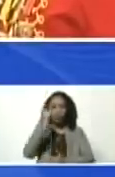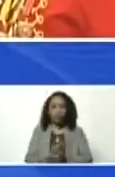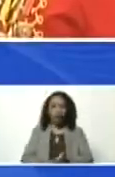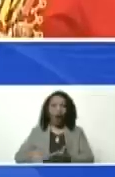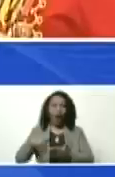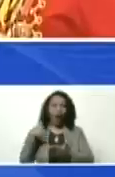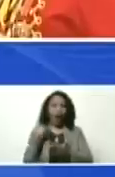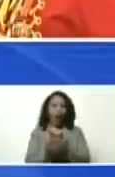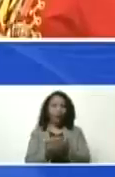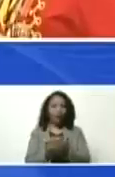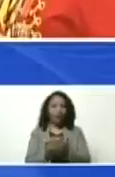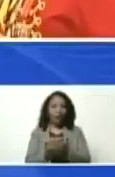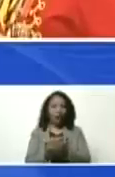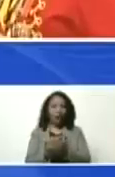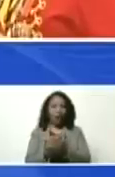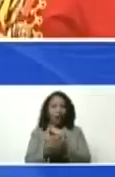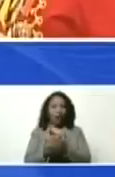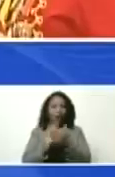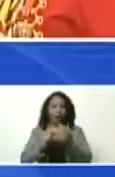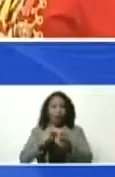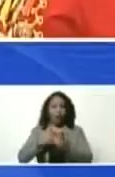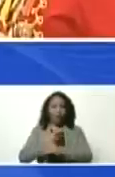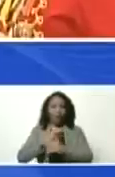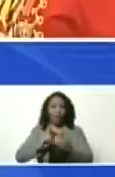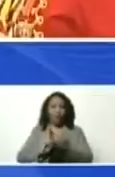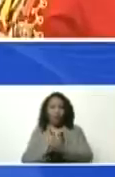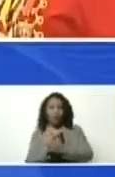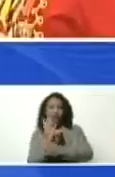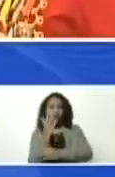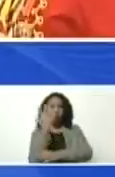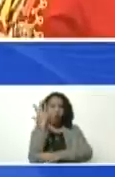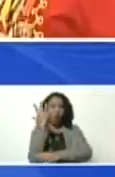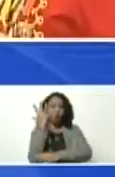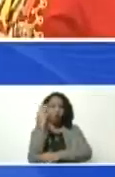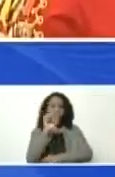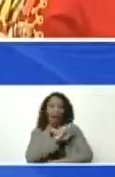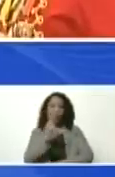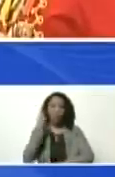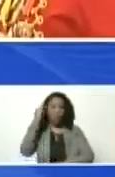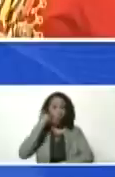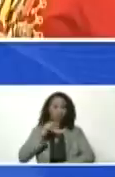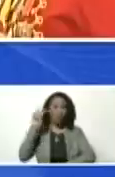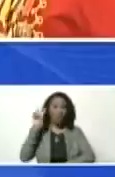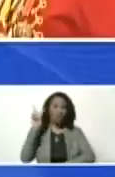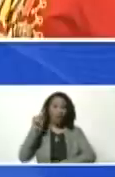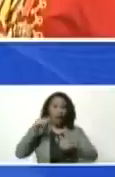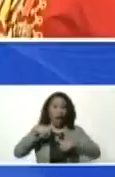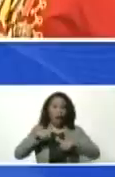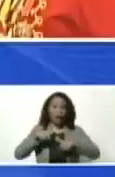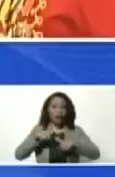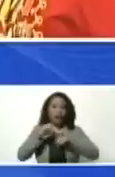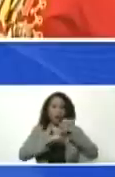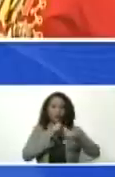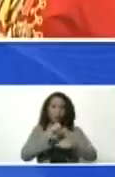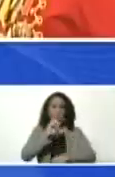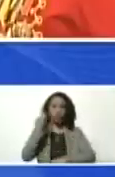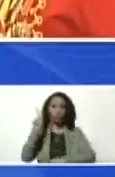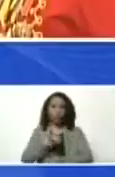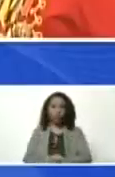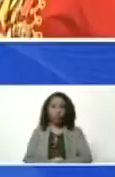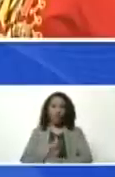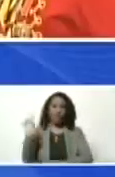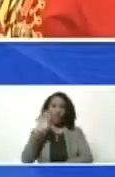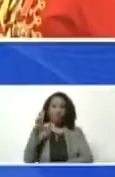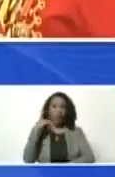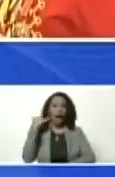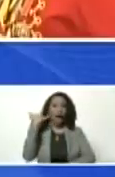hasta las ramas florecientes de la República Bolivariana en este siglo XXI. Venezuela ha